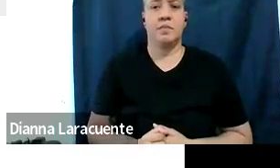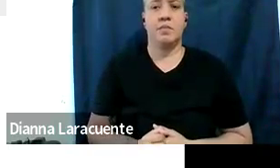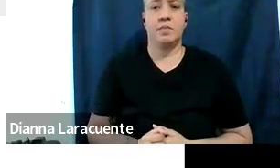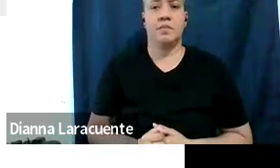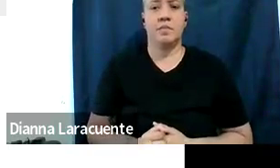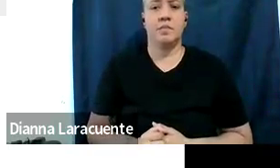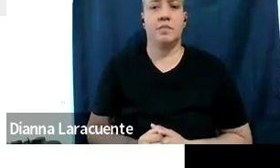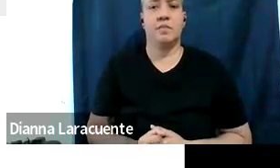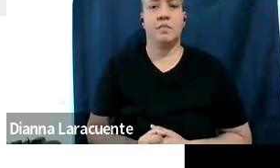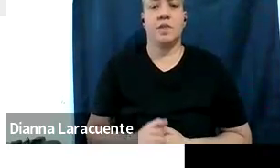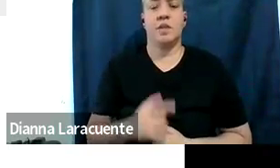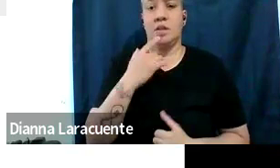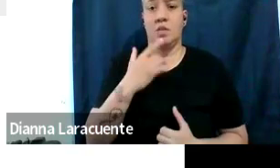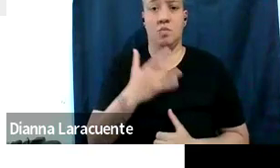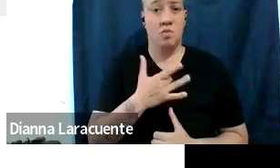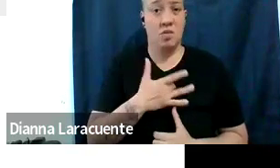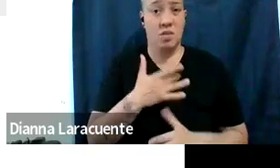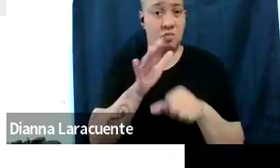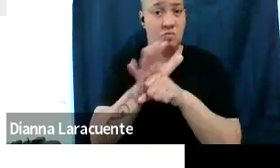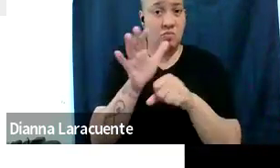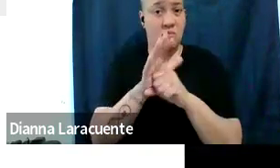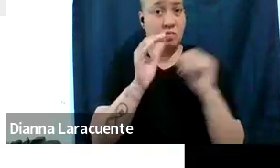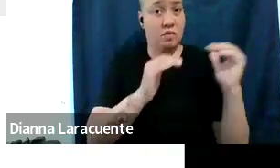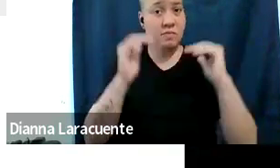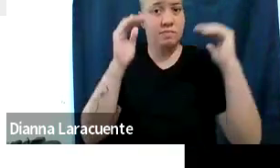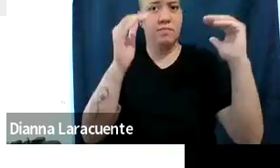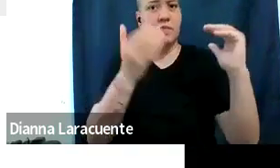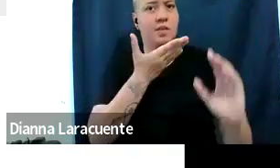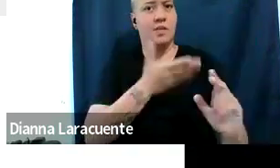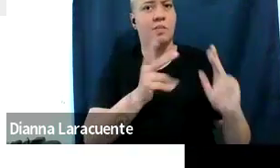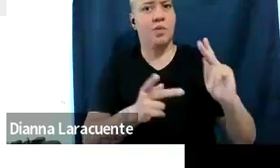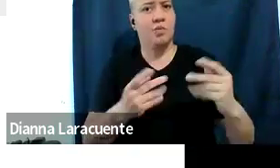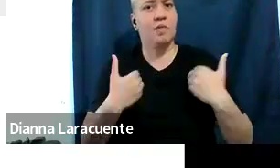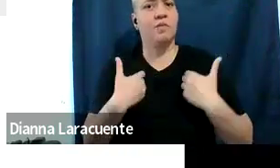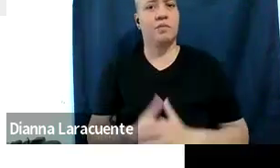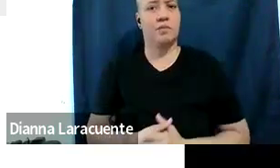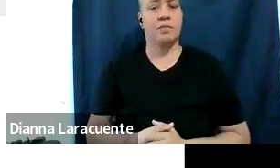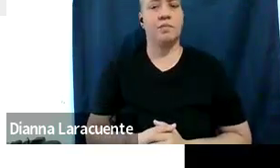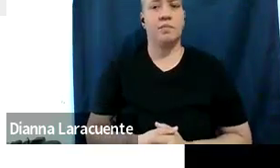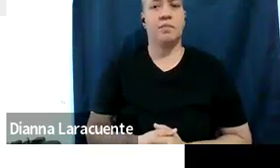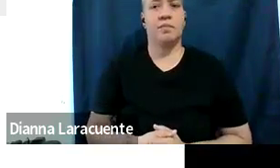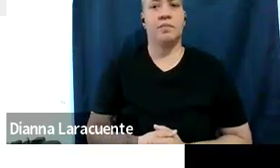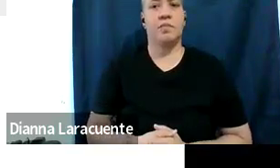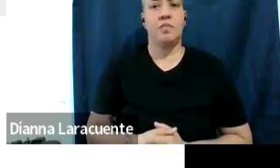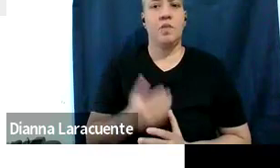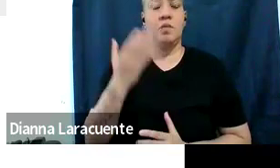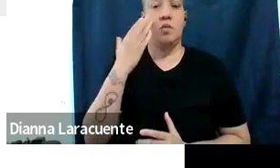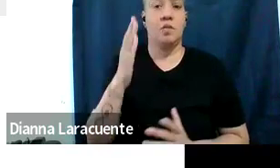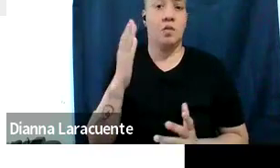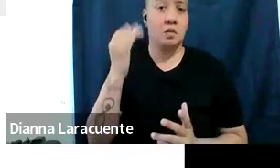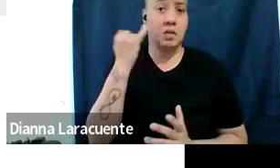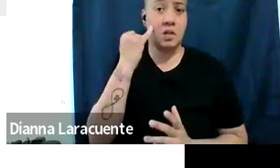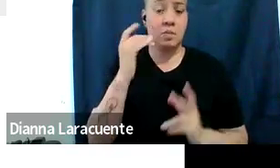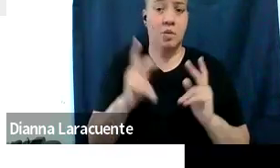lo dicen no sienten que son capaces de grandeza. Esta gente la tuvo. Bueno, yo no sé si era porque la gente